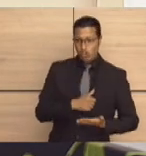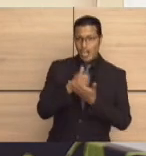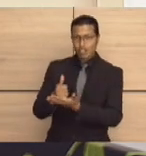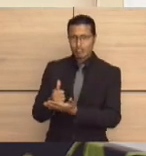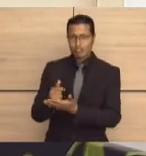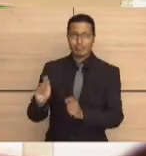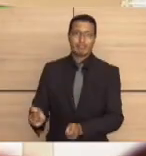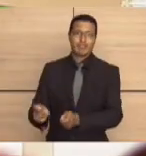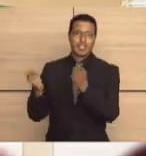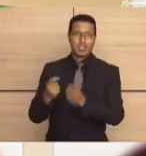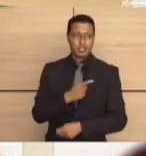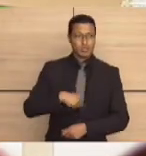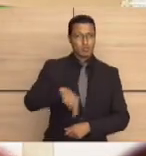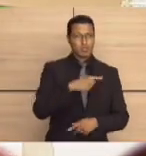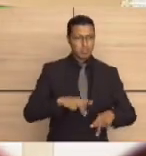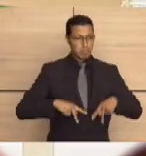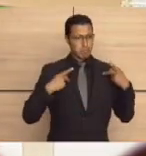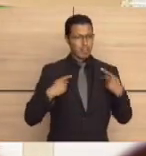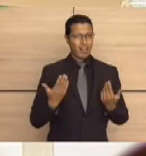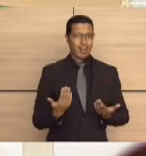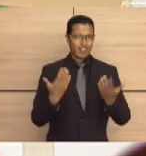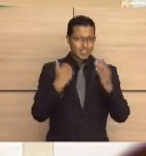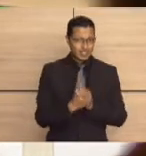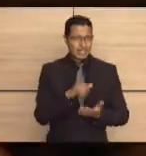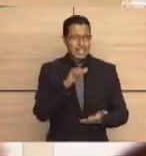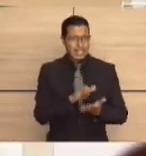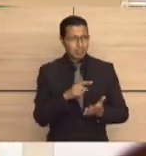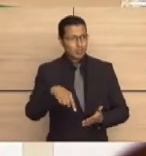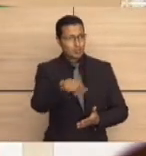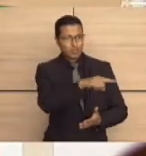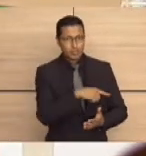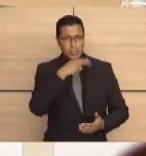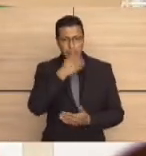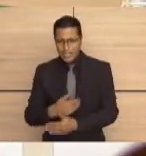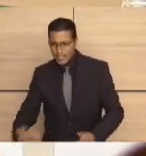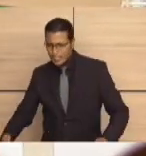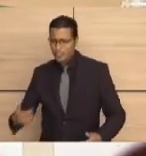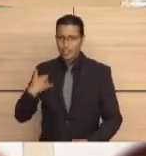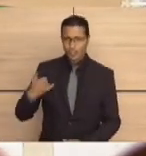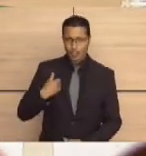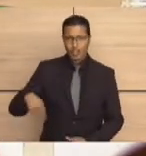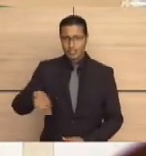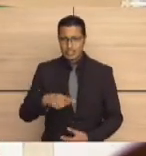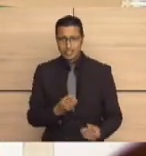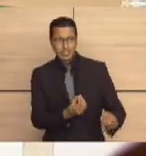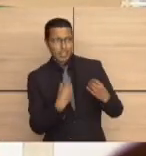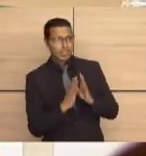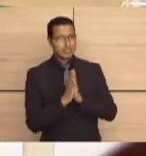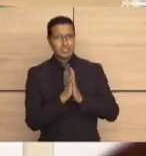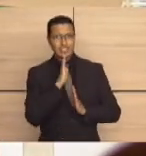vano. Y ustedes nunca van a vivir en vano, porque nos ayudan a tener esperanza nosotros, los niños jóvenes que nos hemos formado, gracias a